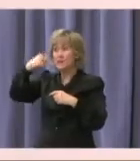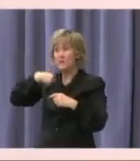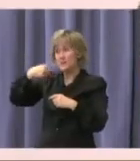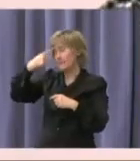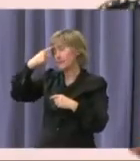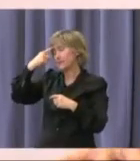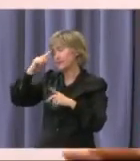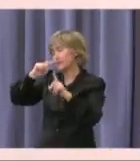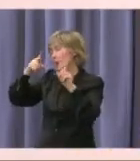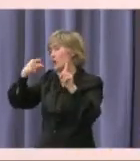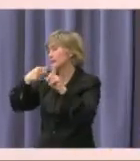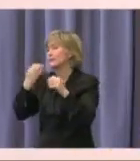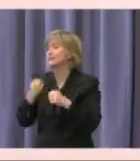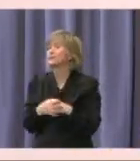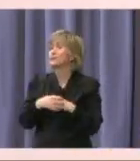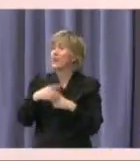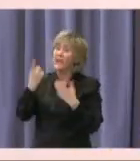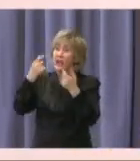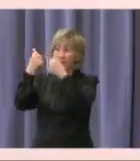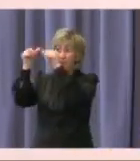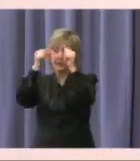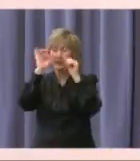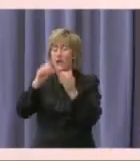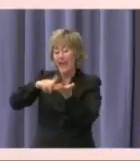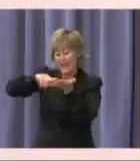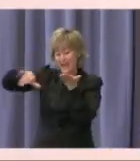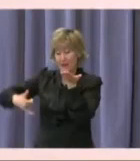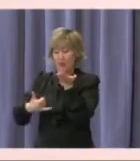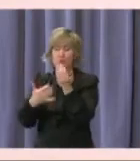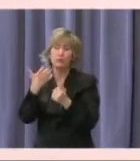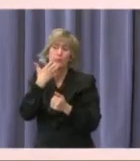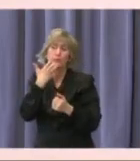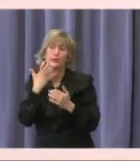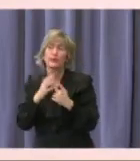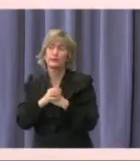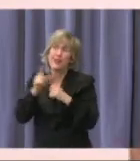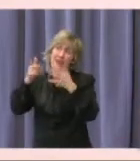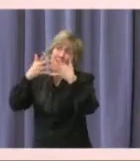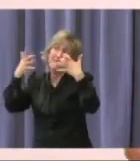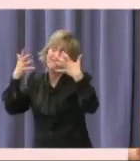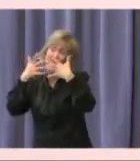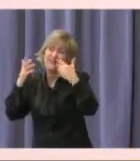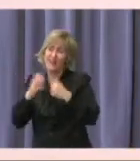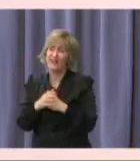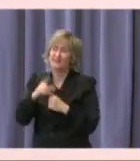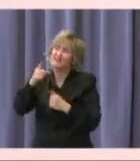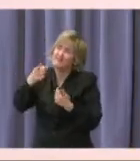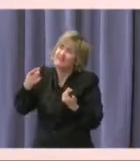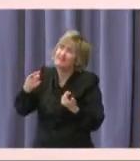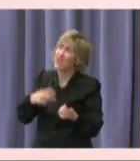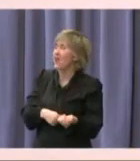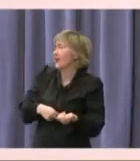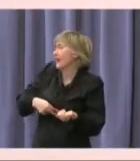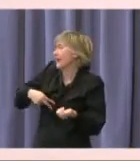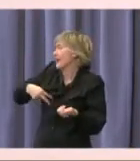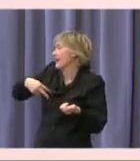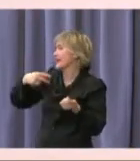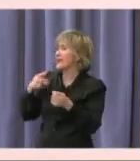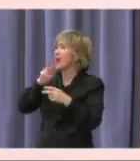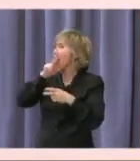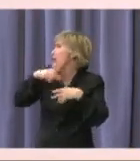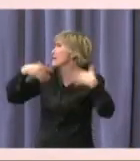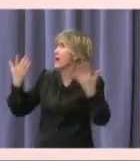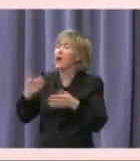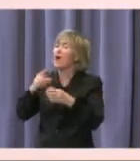estereotipos que van en el lenguaje. Por ejemplo, en esas frases que son generalizaciones que decimos tan